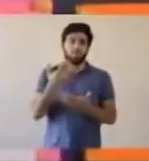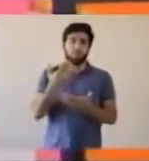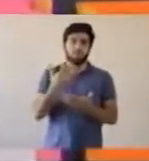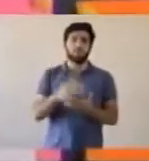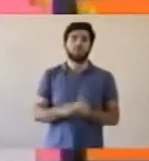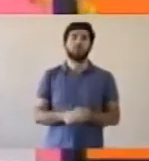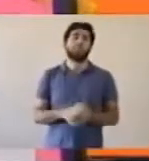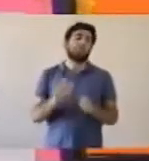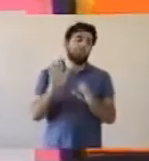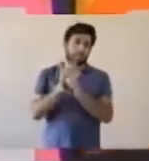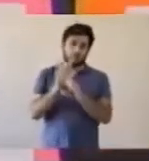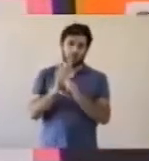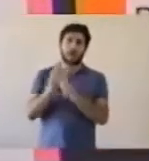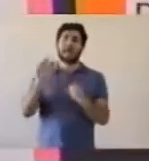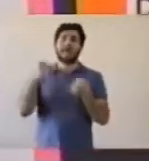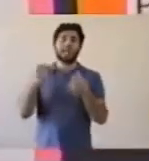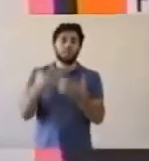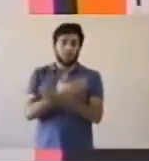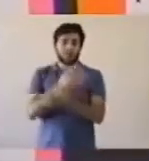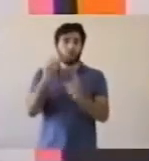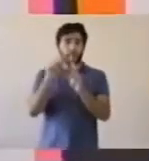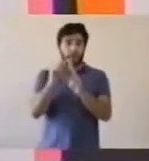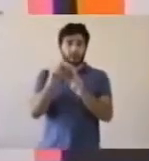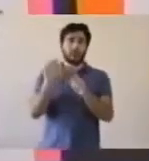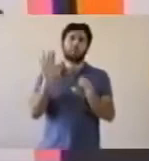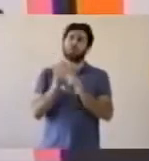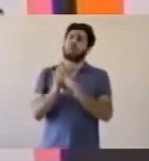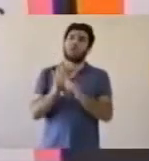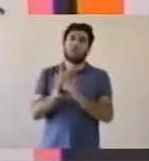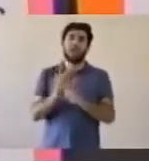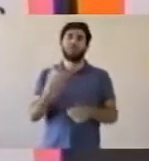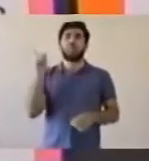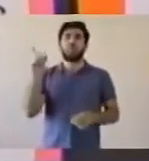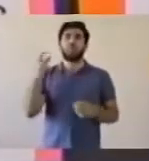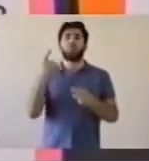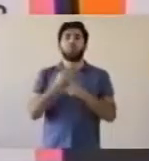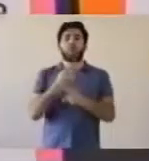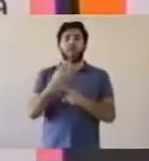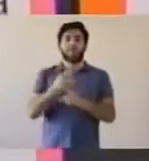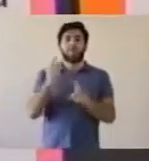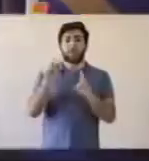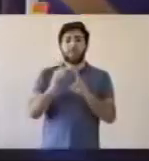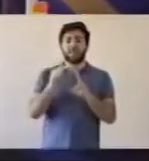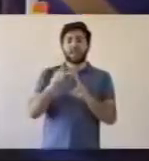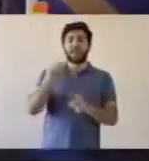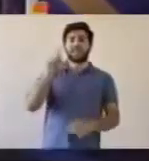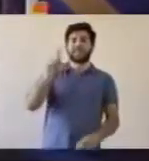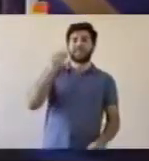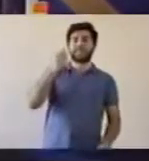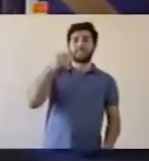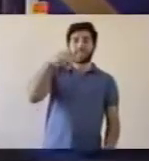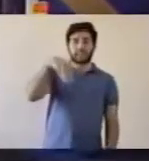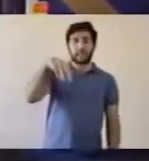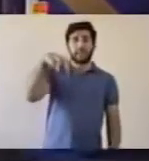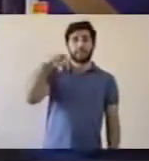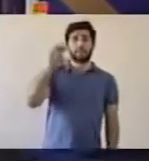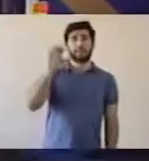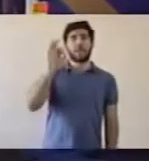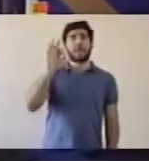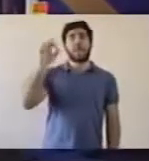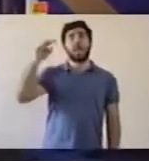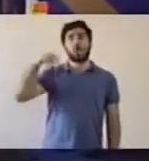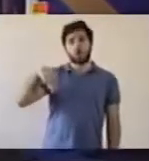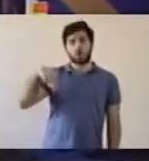palabra. Por ejemplo, si yo utilizo la palabra campeón, si yo quiero hacer un